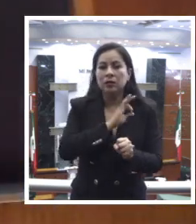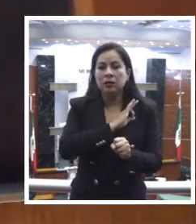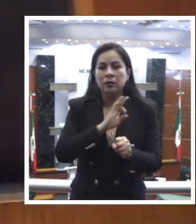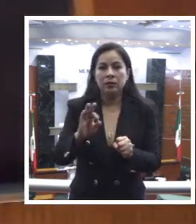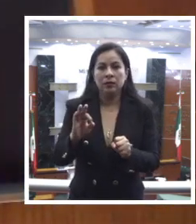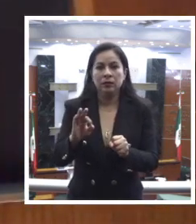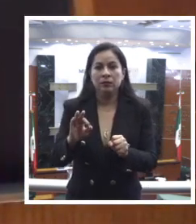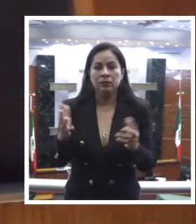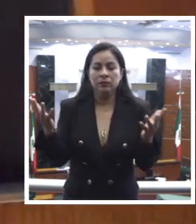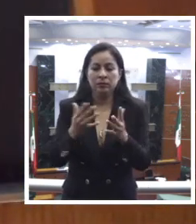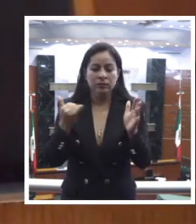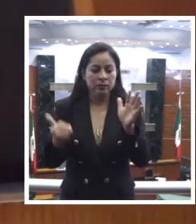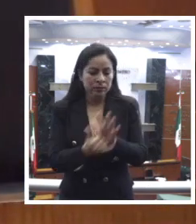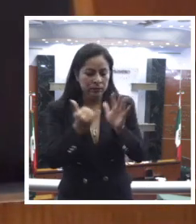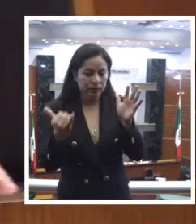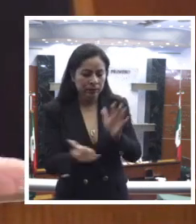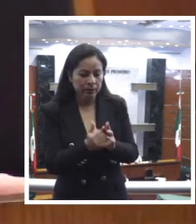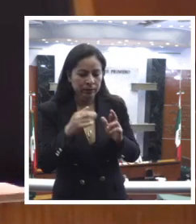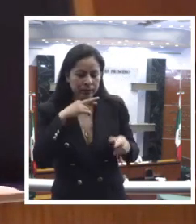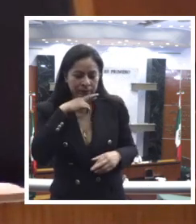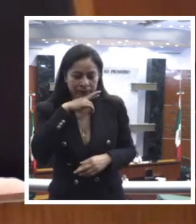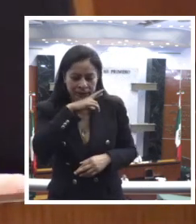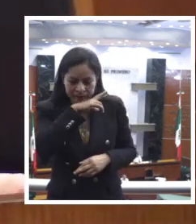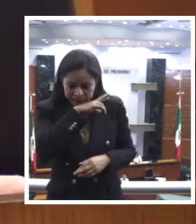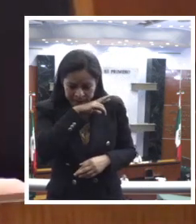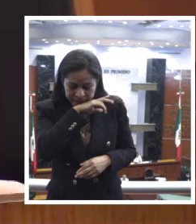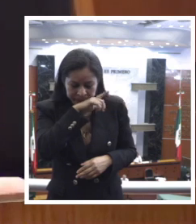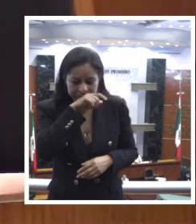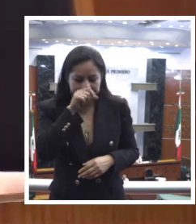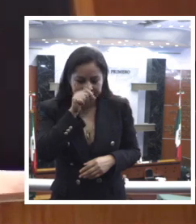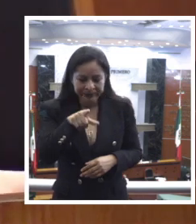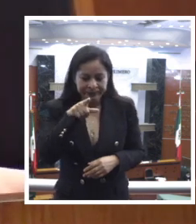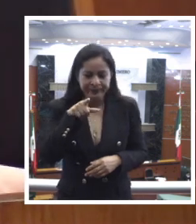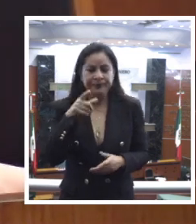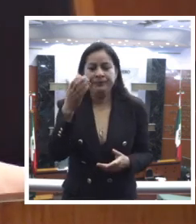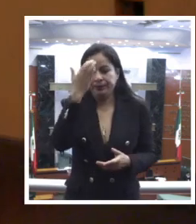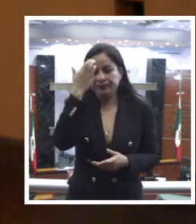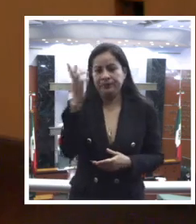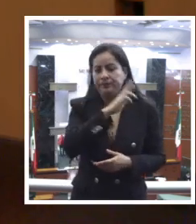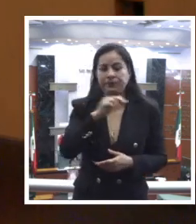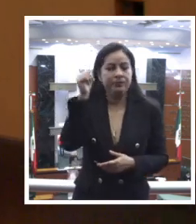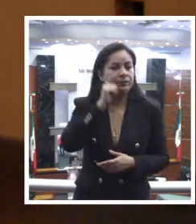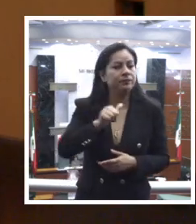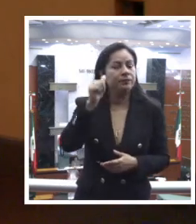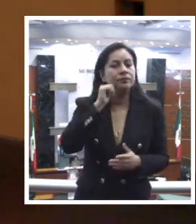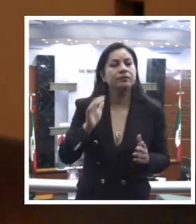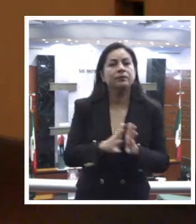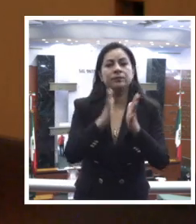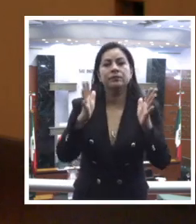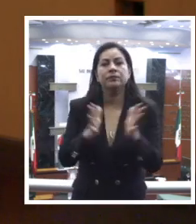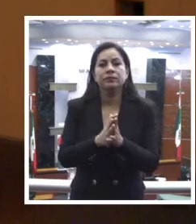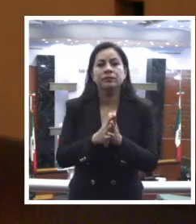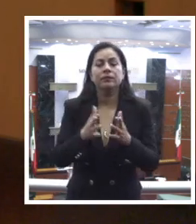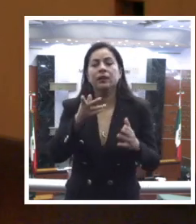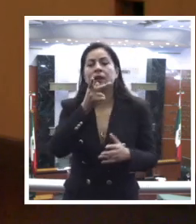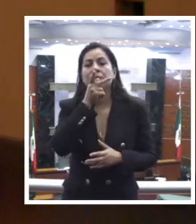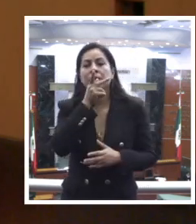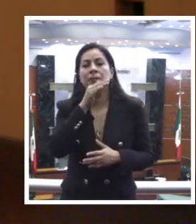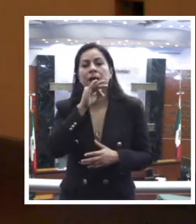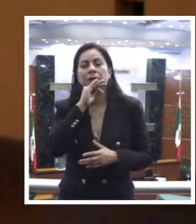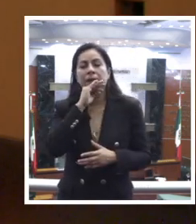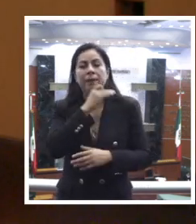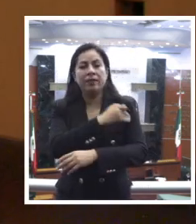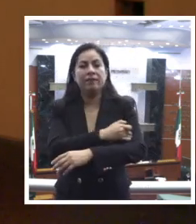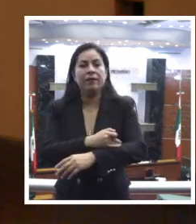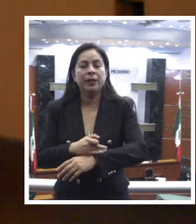pueda hacer la reparación de manera inmediata y, por supuesto, pues reconocemos siempre la participación de las madres,